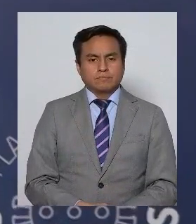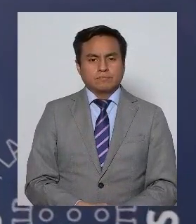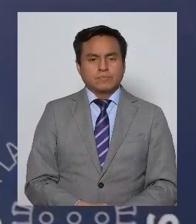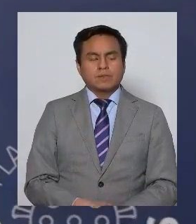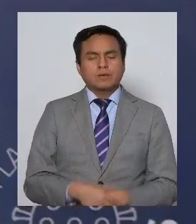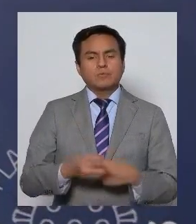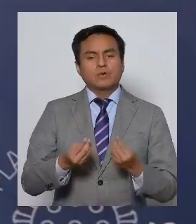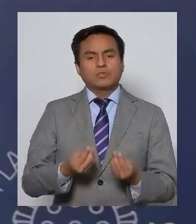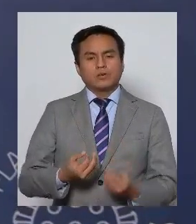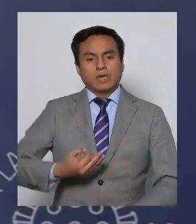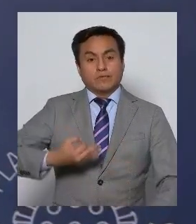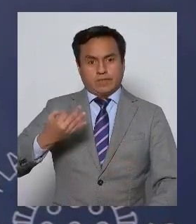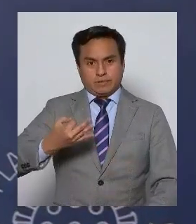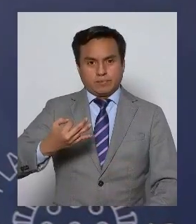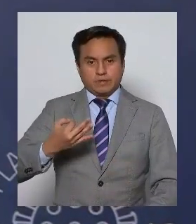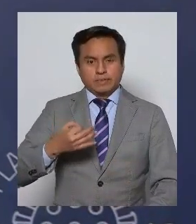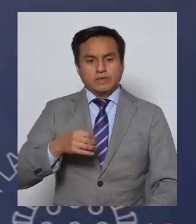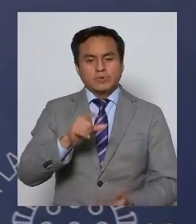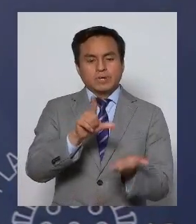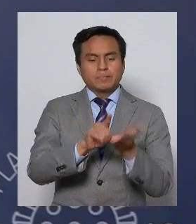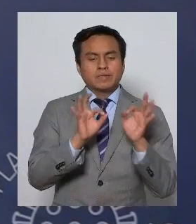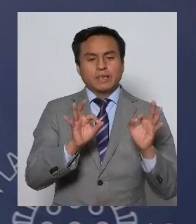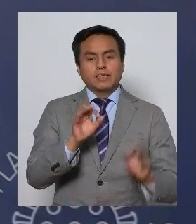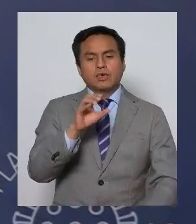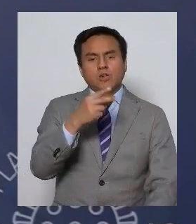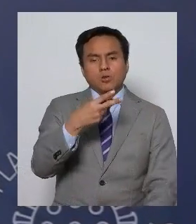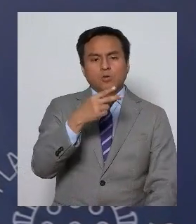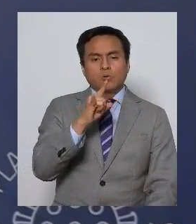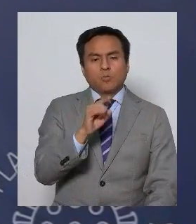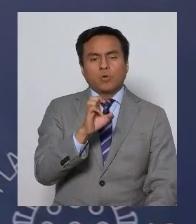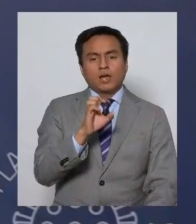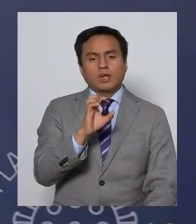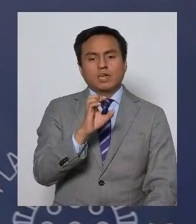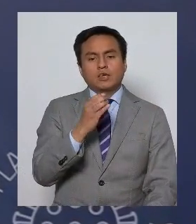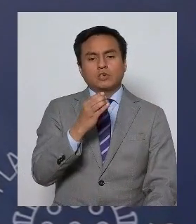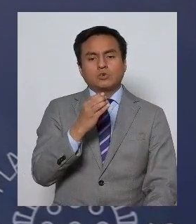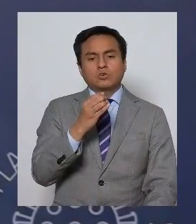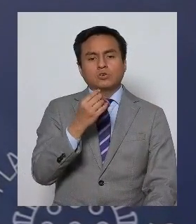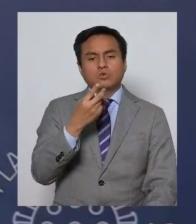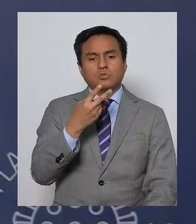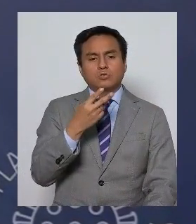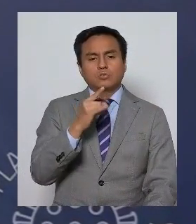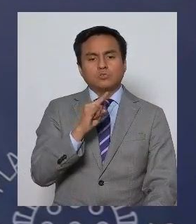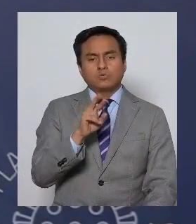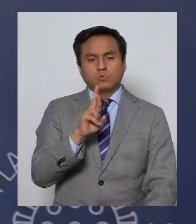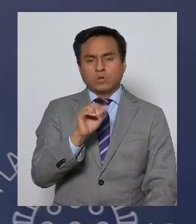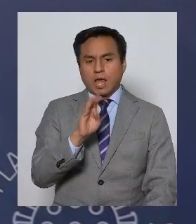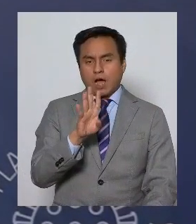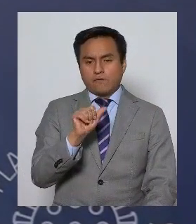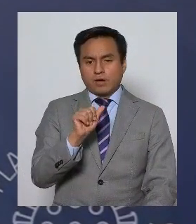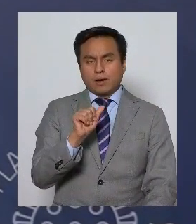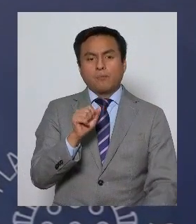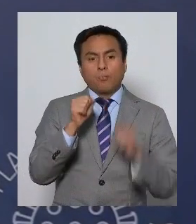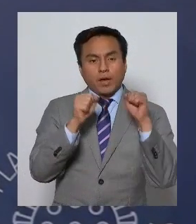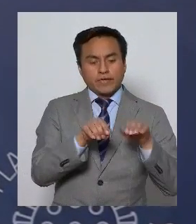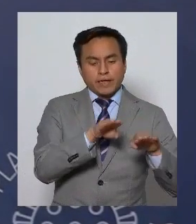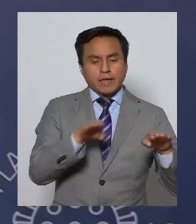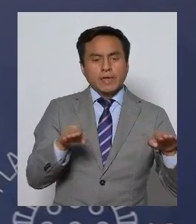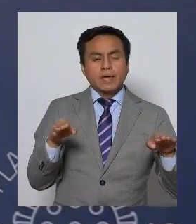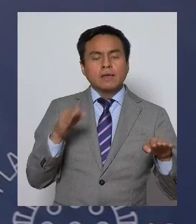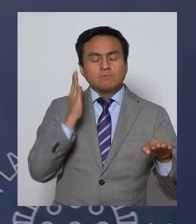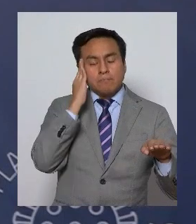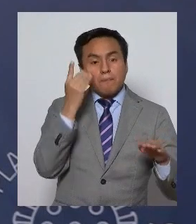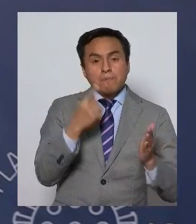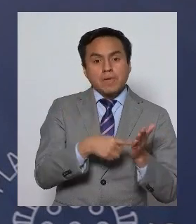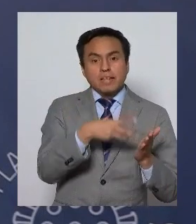Bueno, efectivamente, el Centro Hospitalario Huechuraba, que tiene una capacidad hasta 1.300 camas,